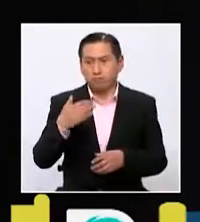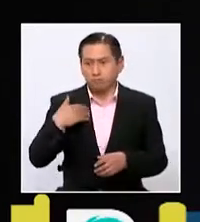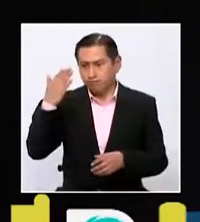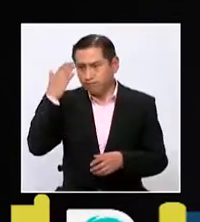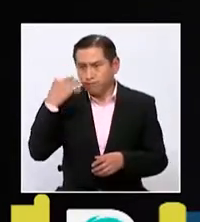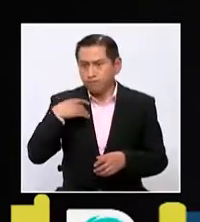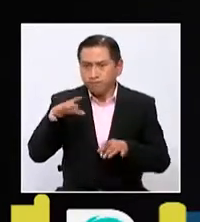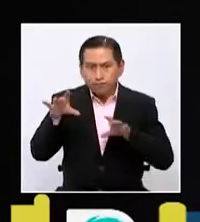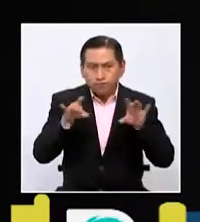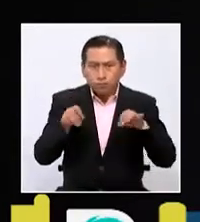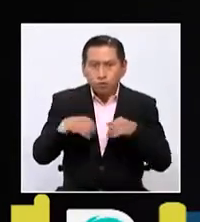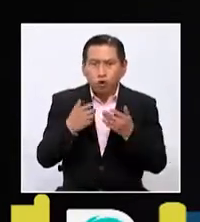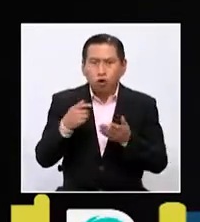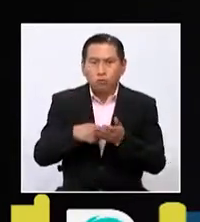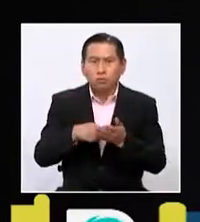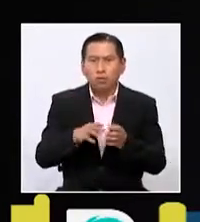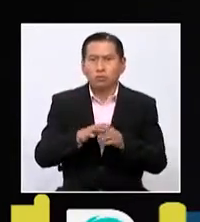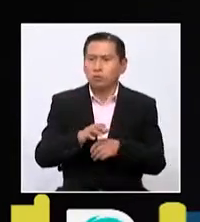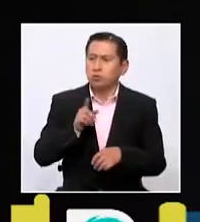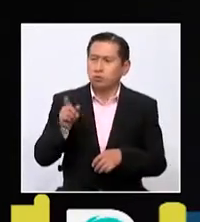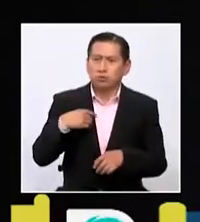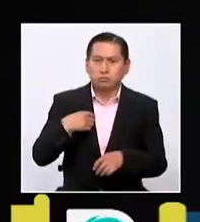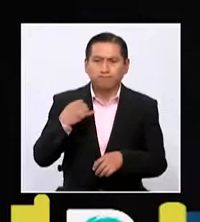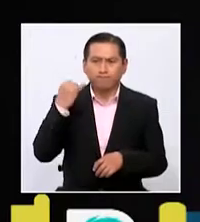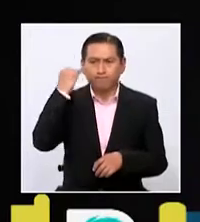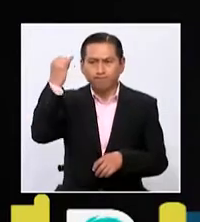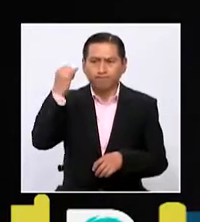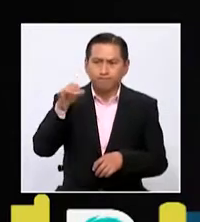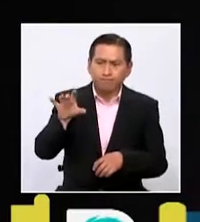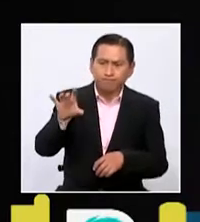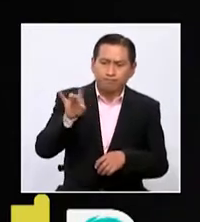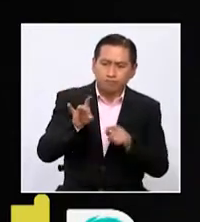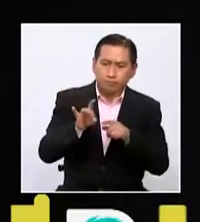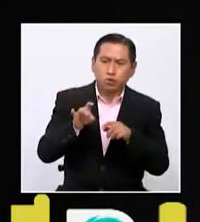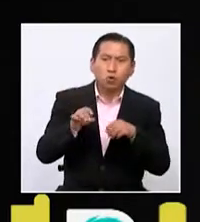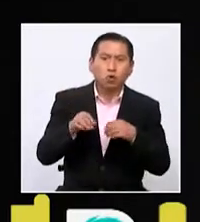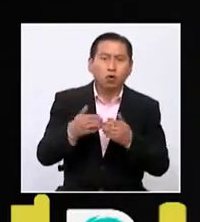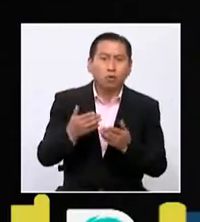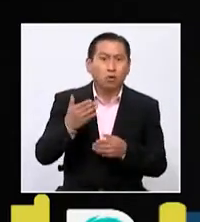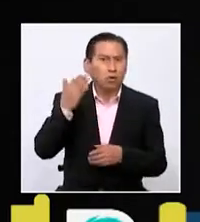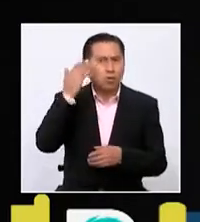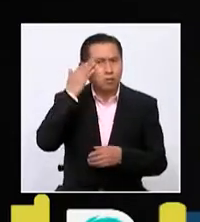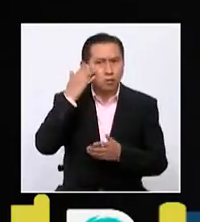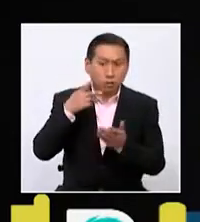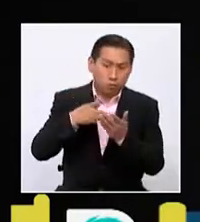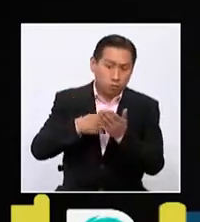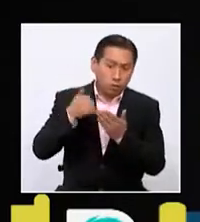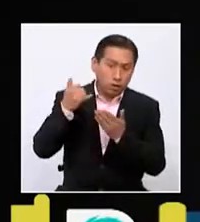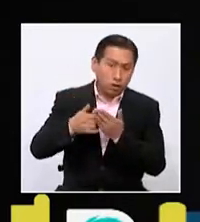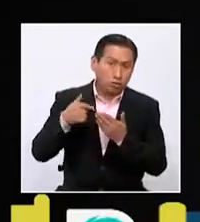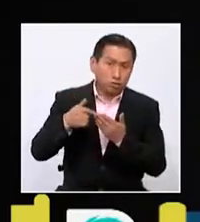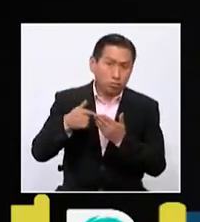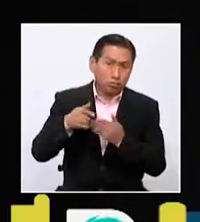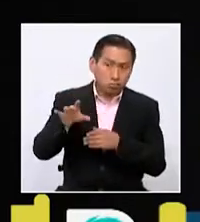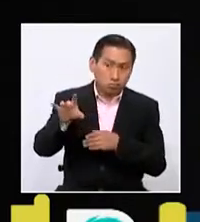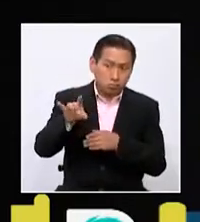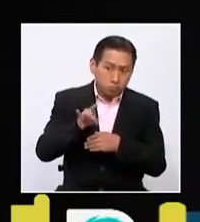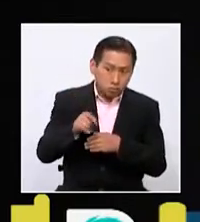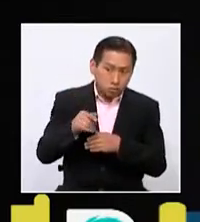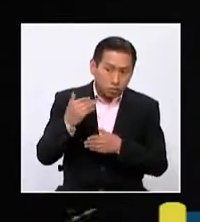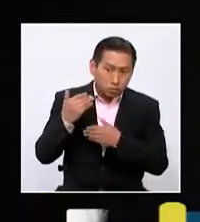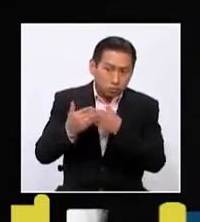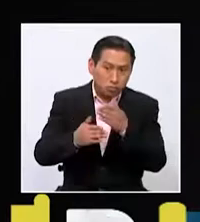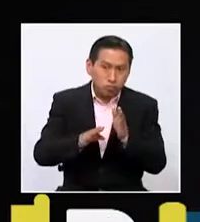llama mucho la curiosidad cómo seleccionar una idea, cómo saber que un proyecto puede dar lugar a un espacio